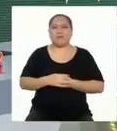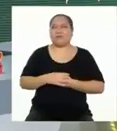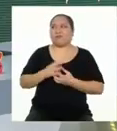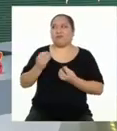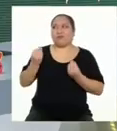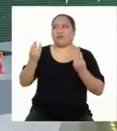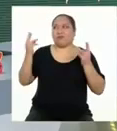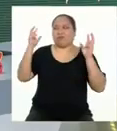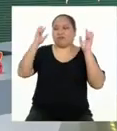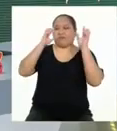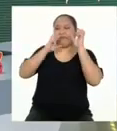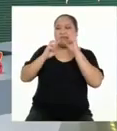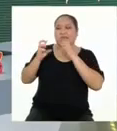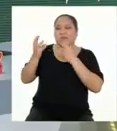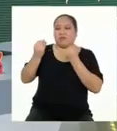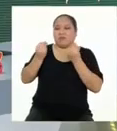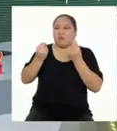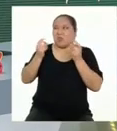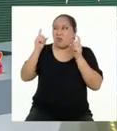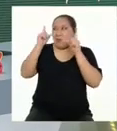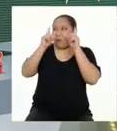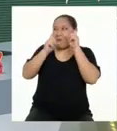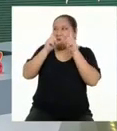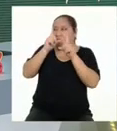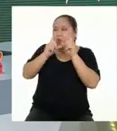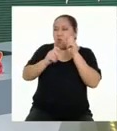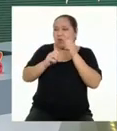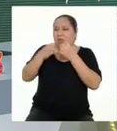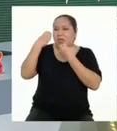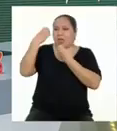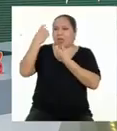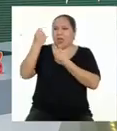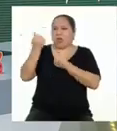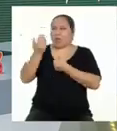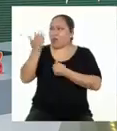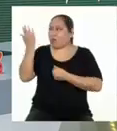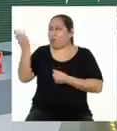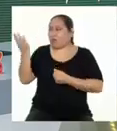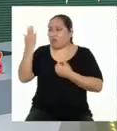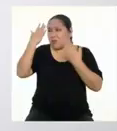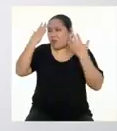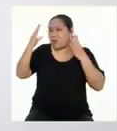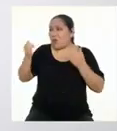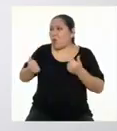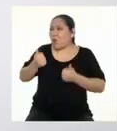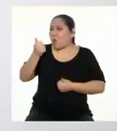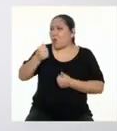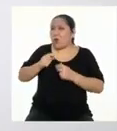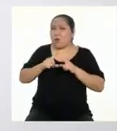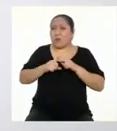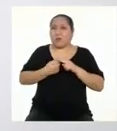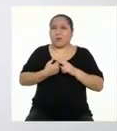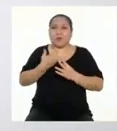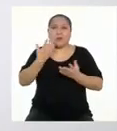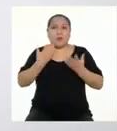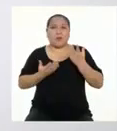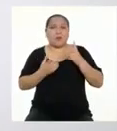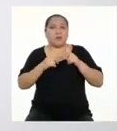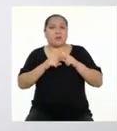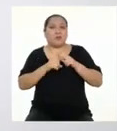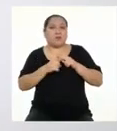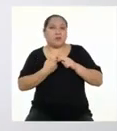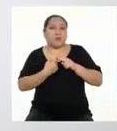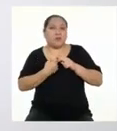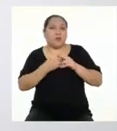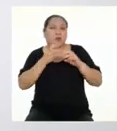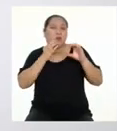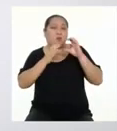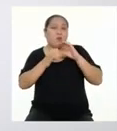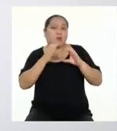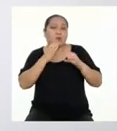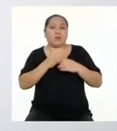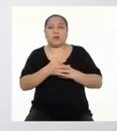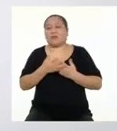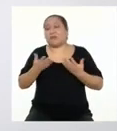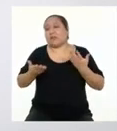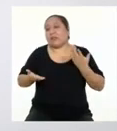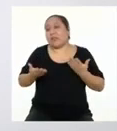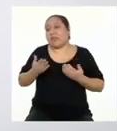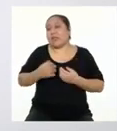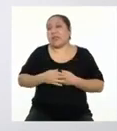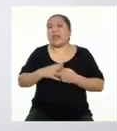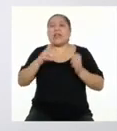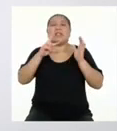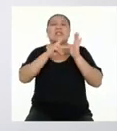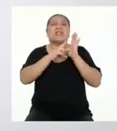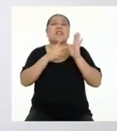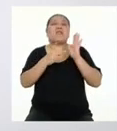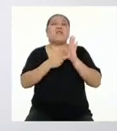de dudas. Tengo tantas preguntas sobre economía para usted que no sé por cuál empezar. Tal vez podríamos conversar primero acerca de qué